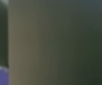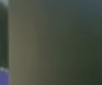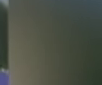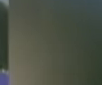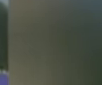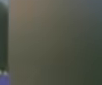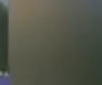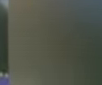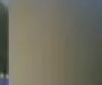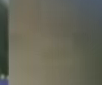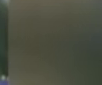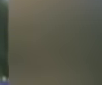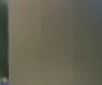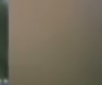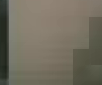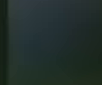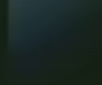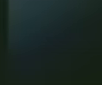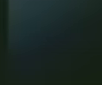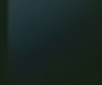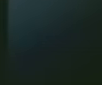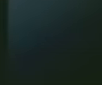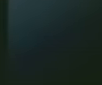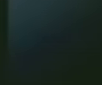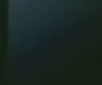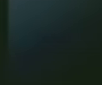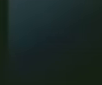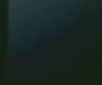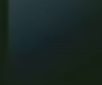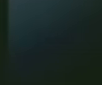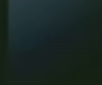sociales son de robots, no son de personas.